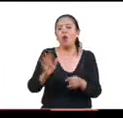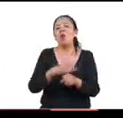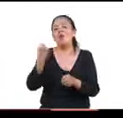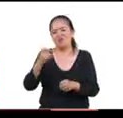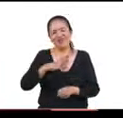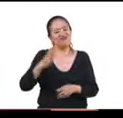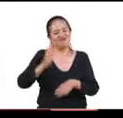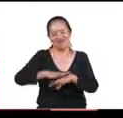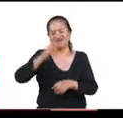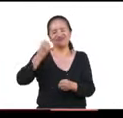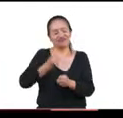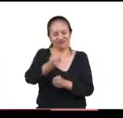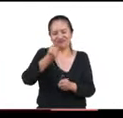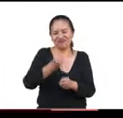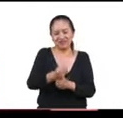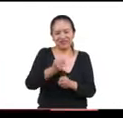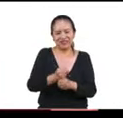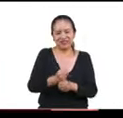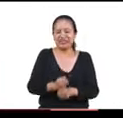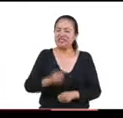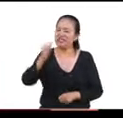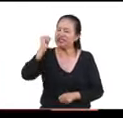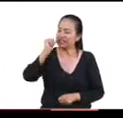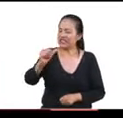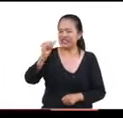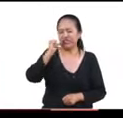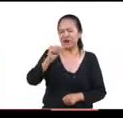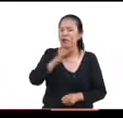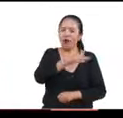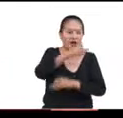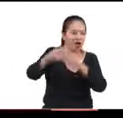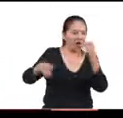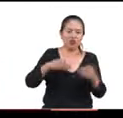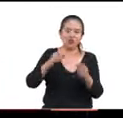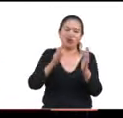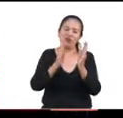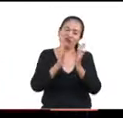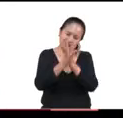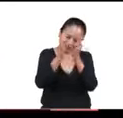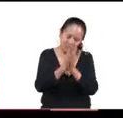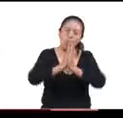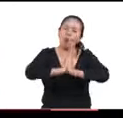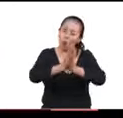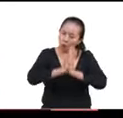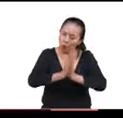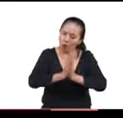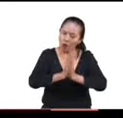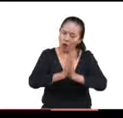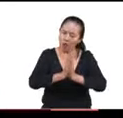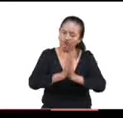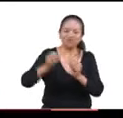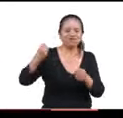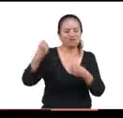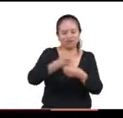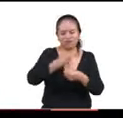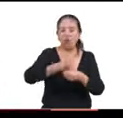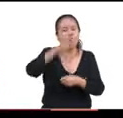que se ha incrementado. Es la misma petición que le hacemos a las participantes, no la violencia hacia nosotras que también somos